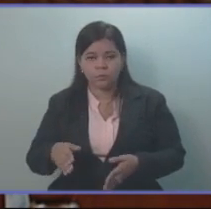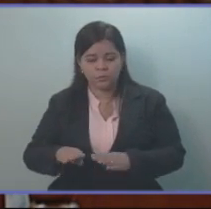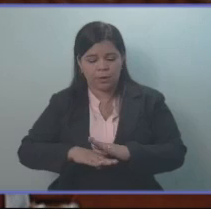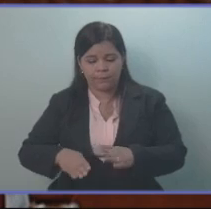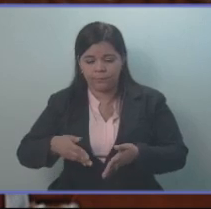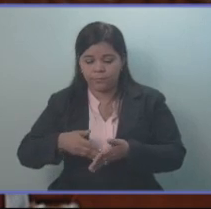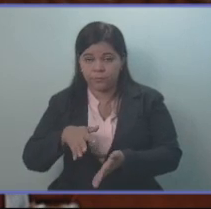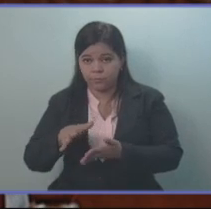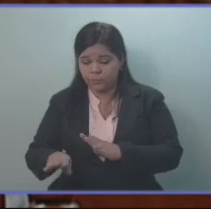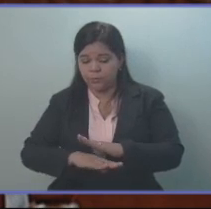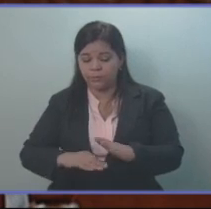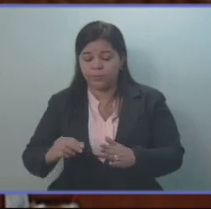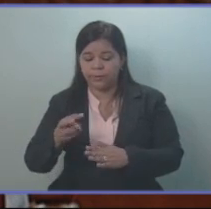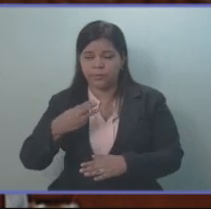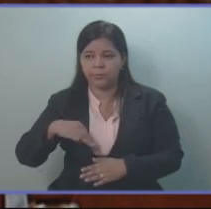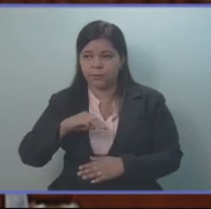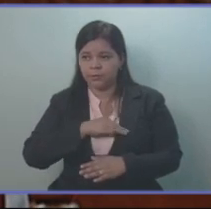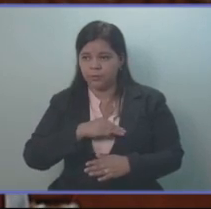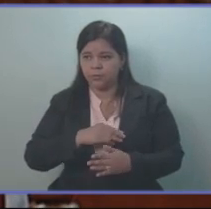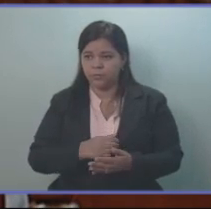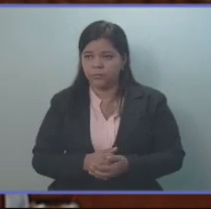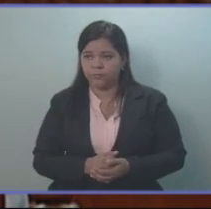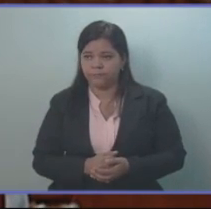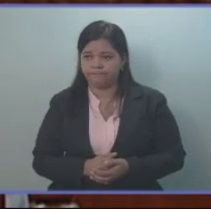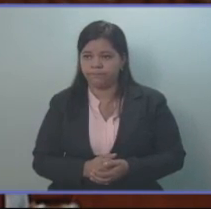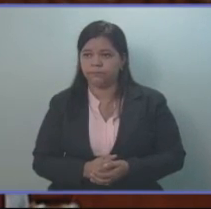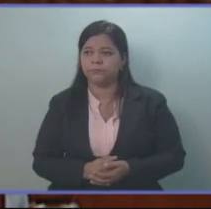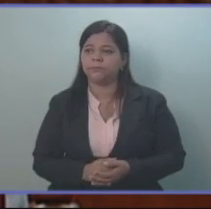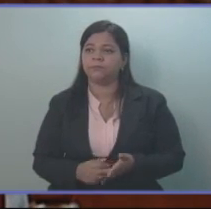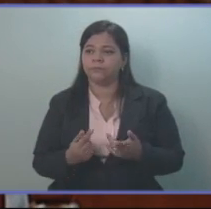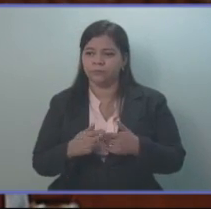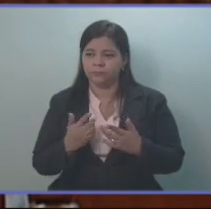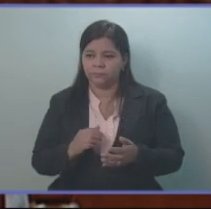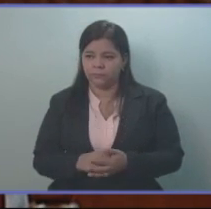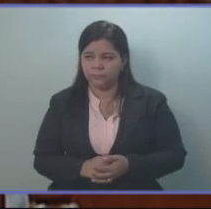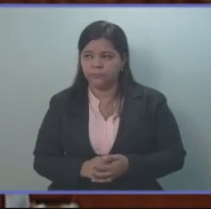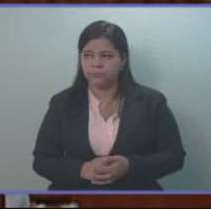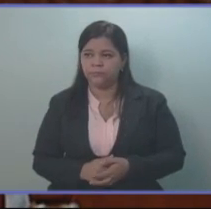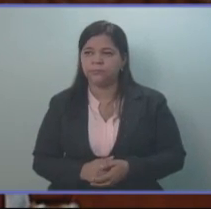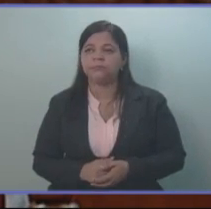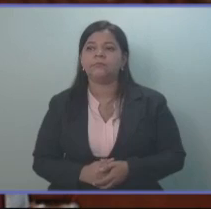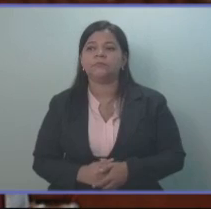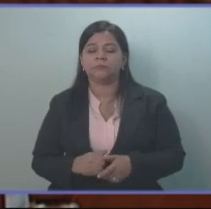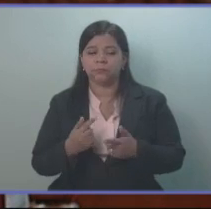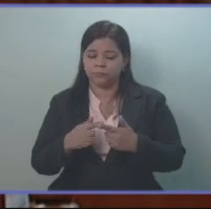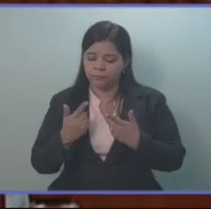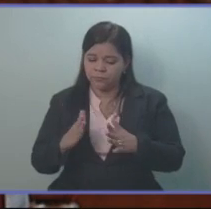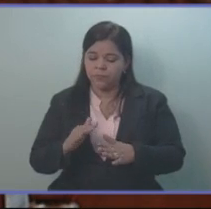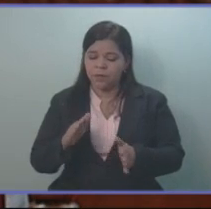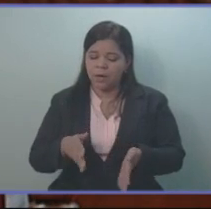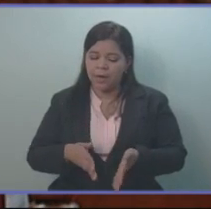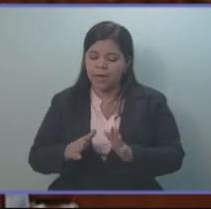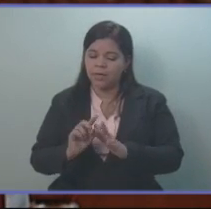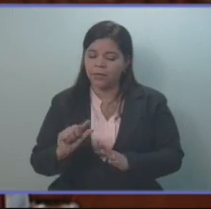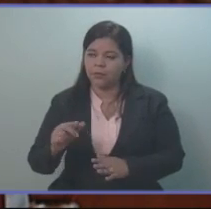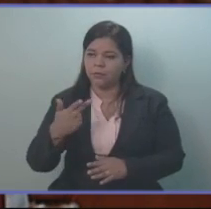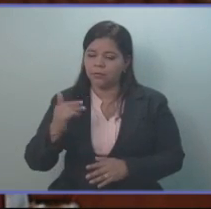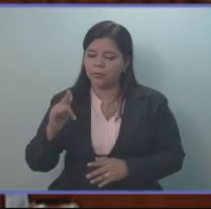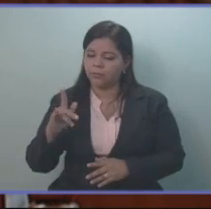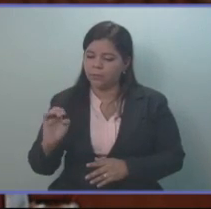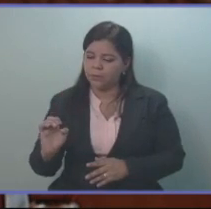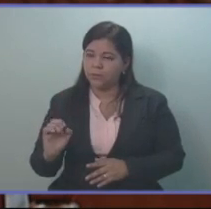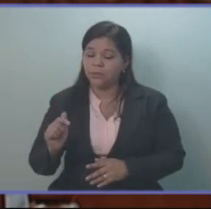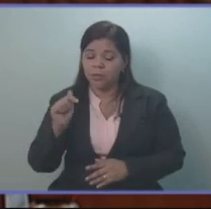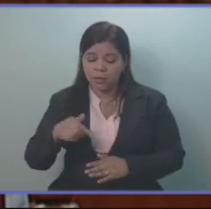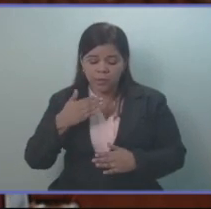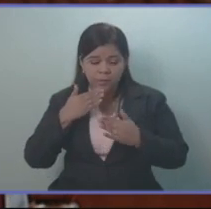técnica favorable del Ministerio de Obras Públicas, Transporte y de Vivienda y Desarrollo Humano la calle denominada Chile, cuya